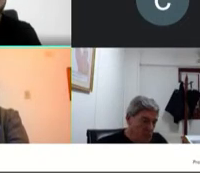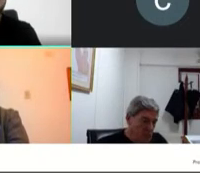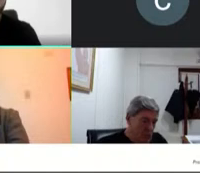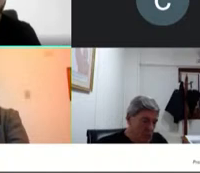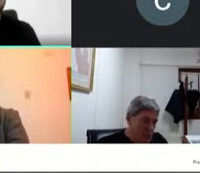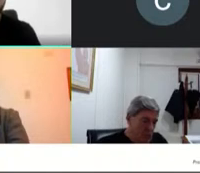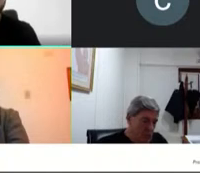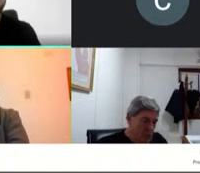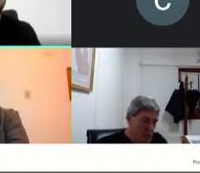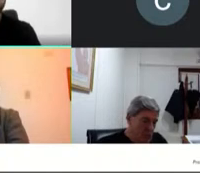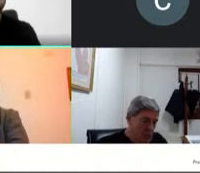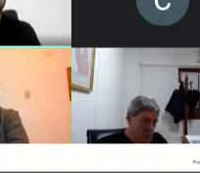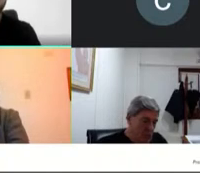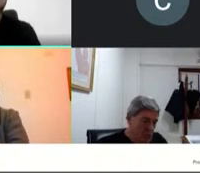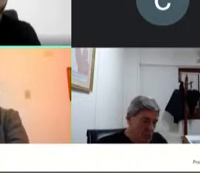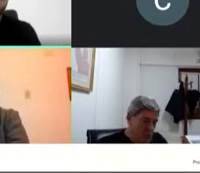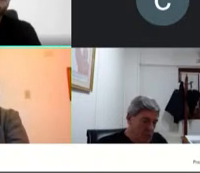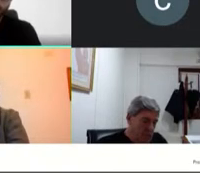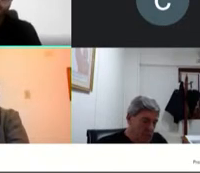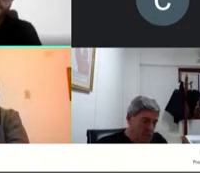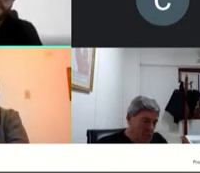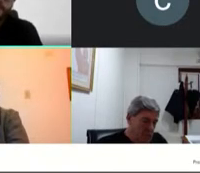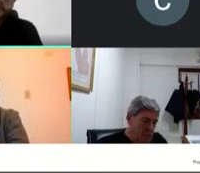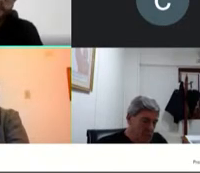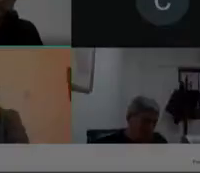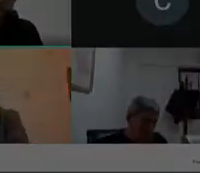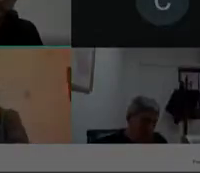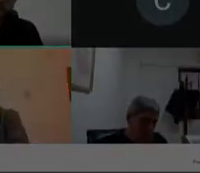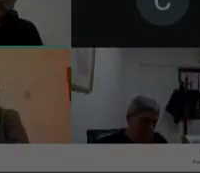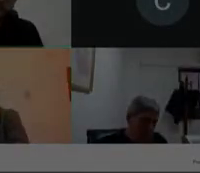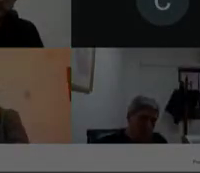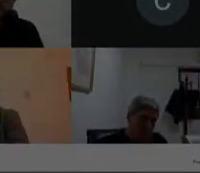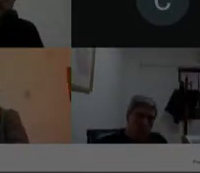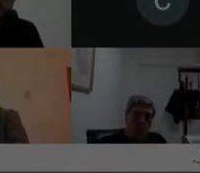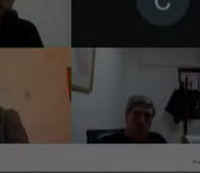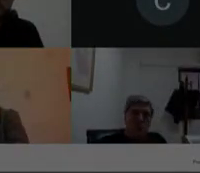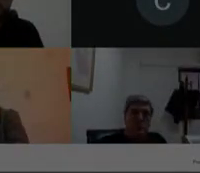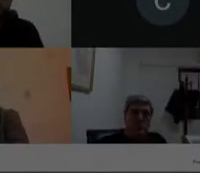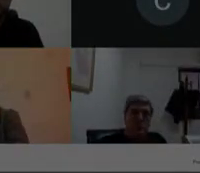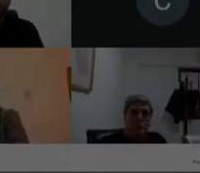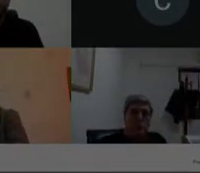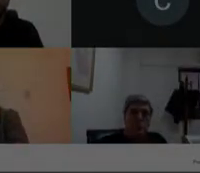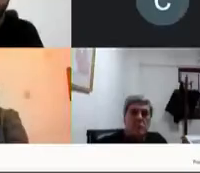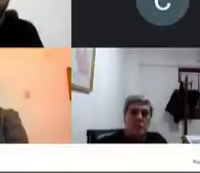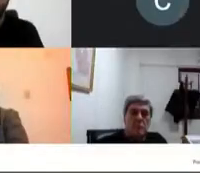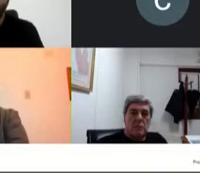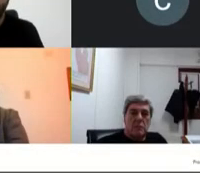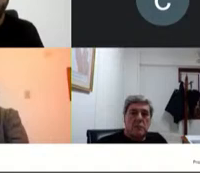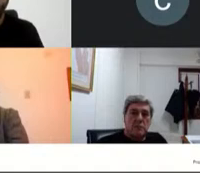Cándido. Presente. Catalini. Presente.